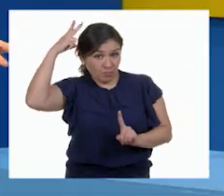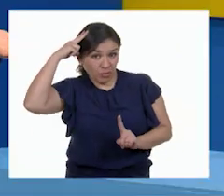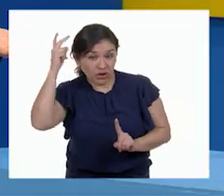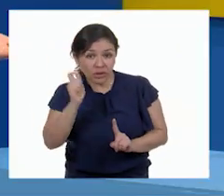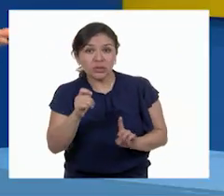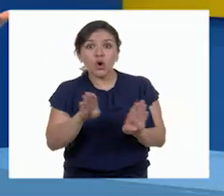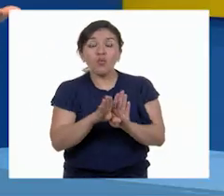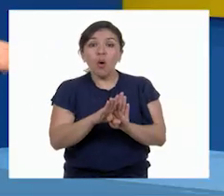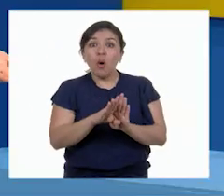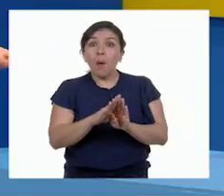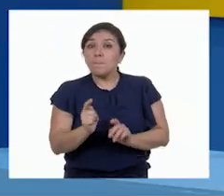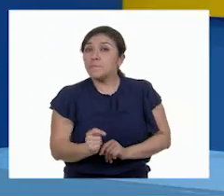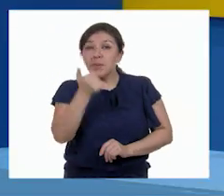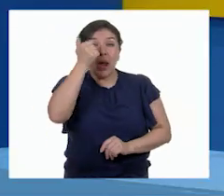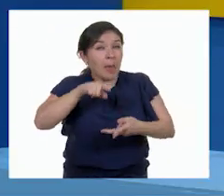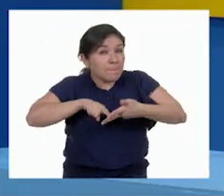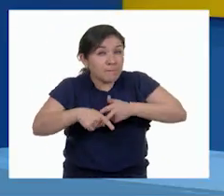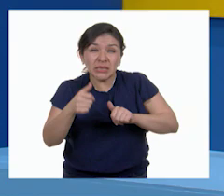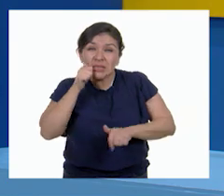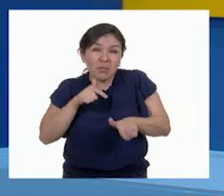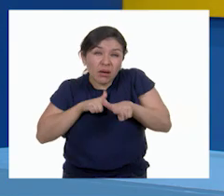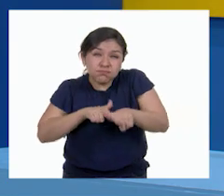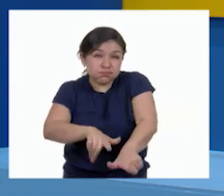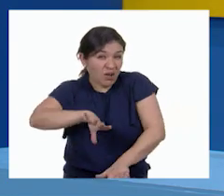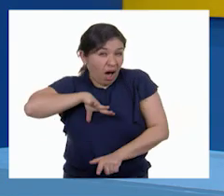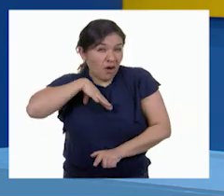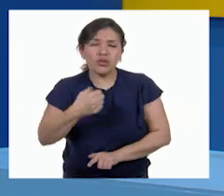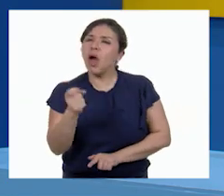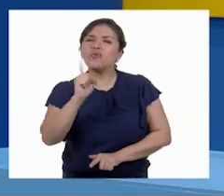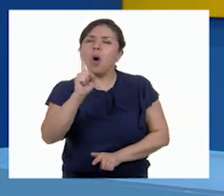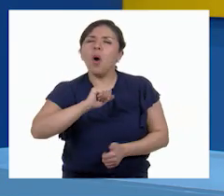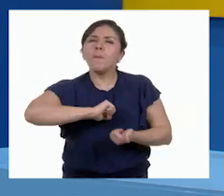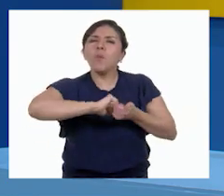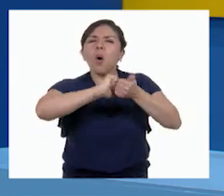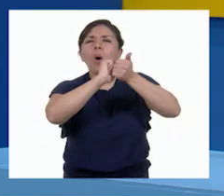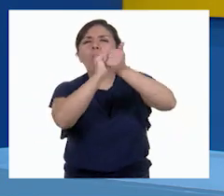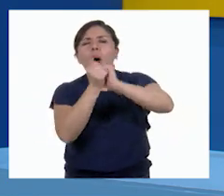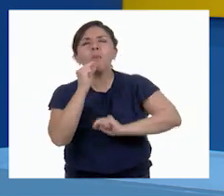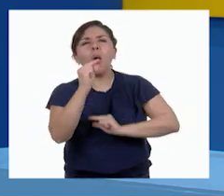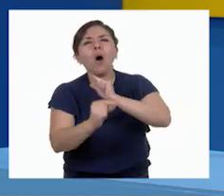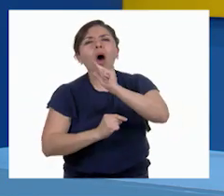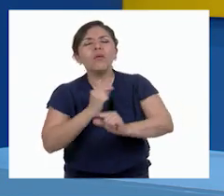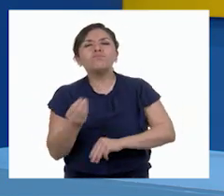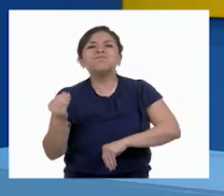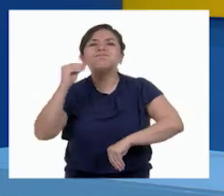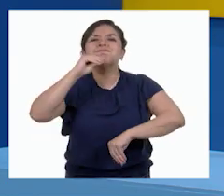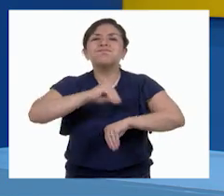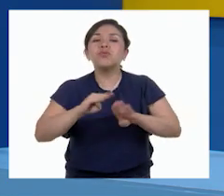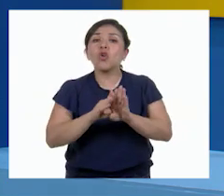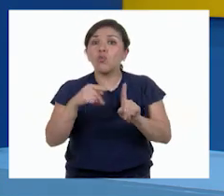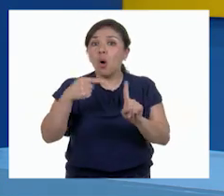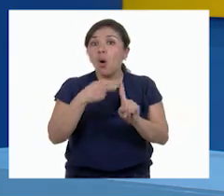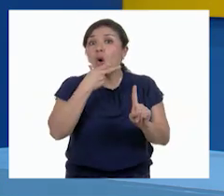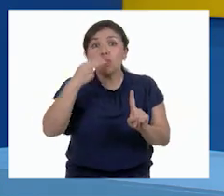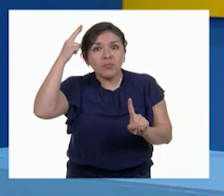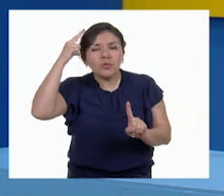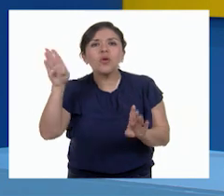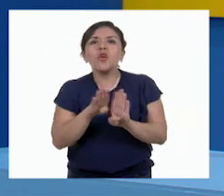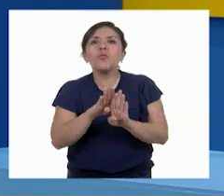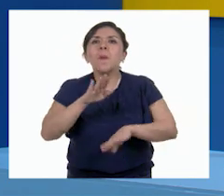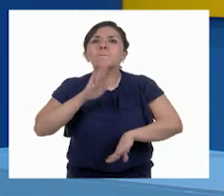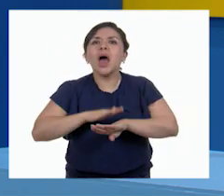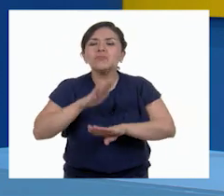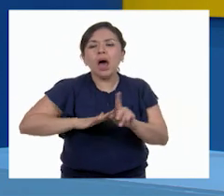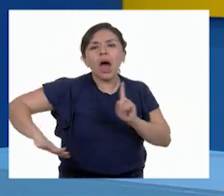no fue una dictadura desde el inicio, sino que se fue convirtiendo en una dictadura al ritmo que Díaz fue ganando la lealtad de